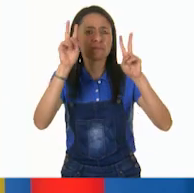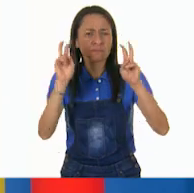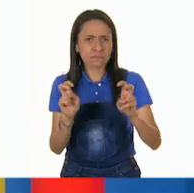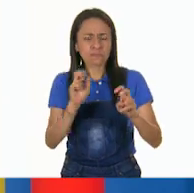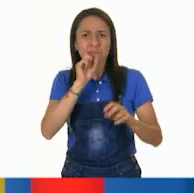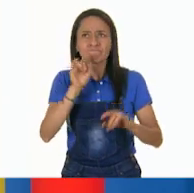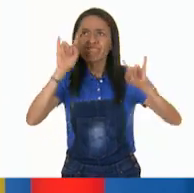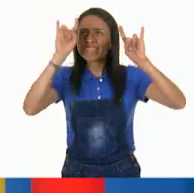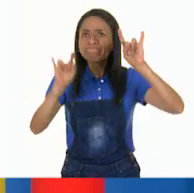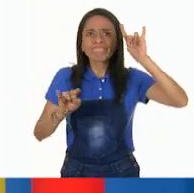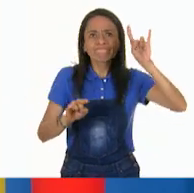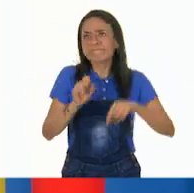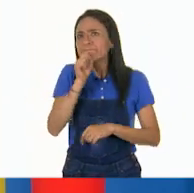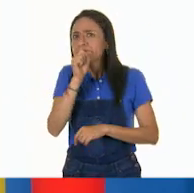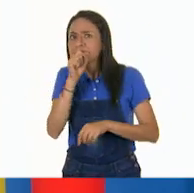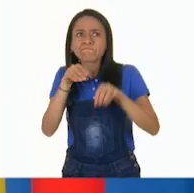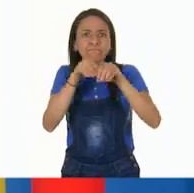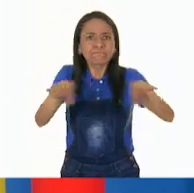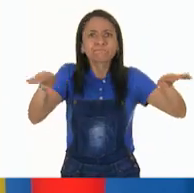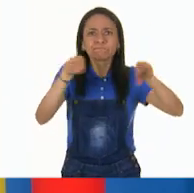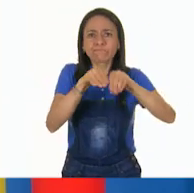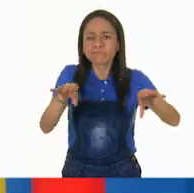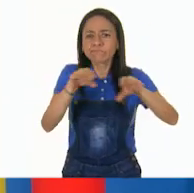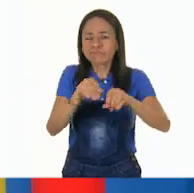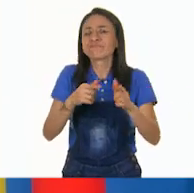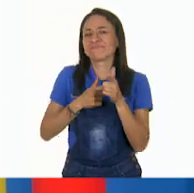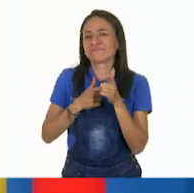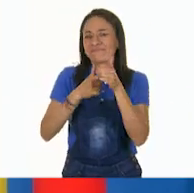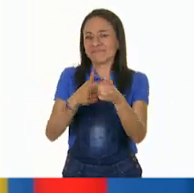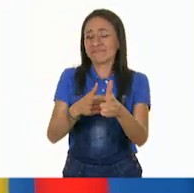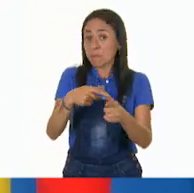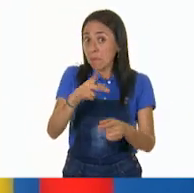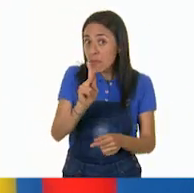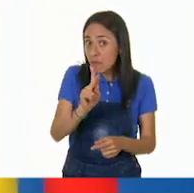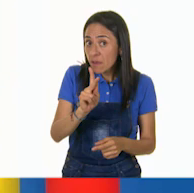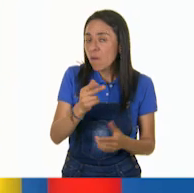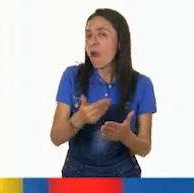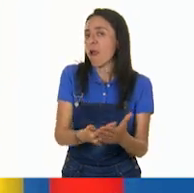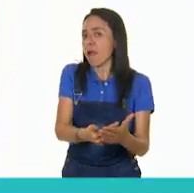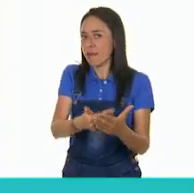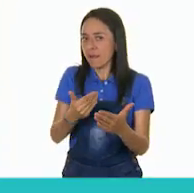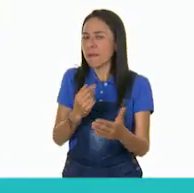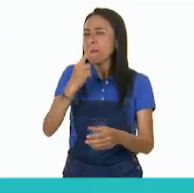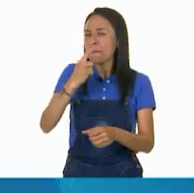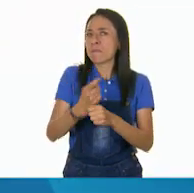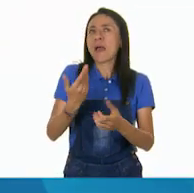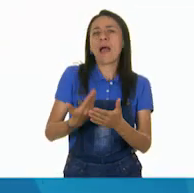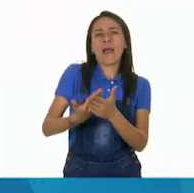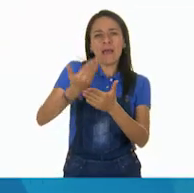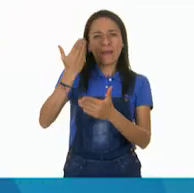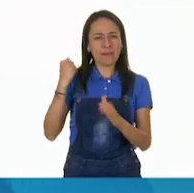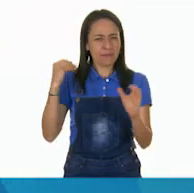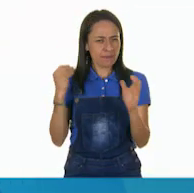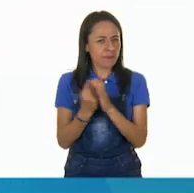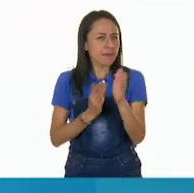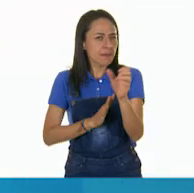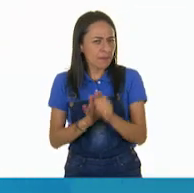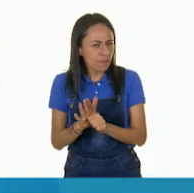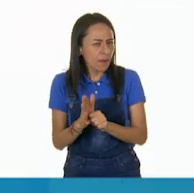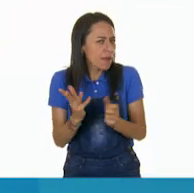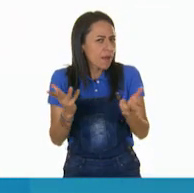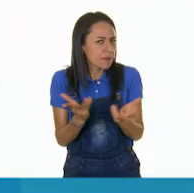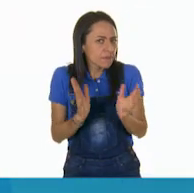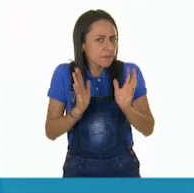publicitarios pero antes vamos a recordar lo que vimos en nuestra sesión anterior analizamos la información de las